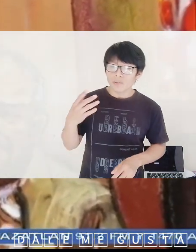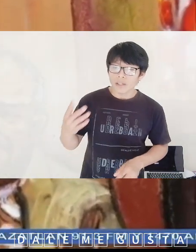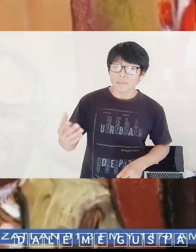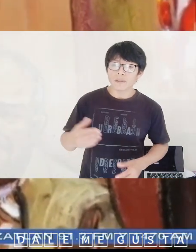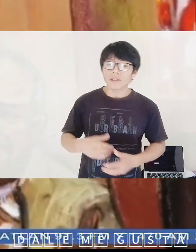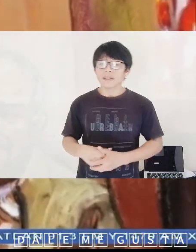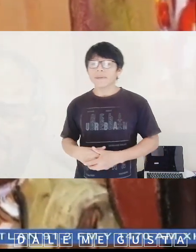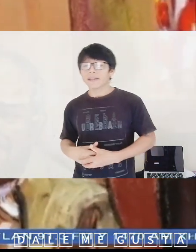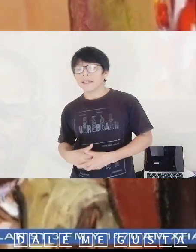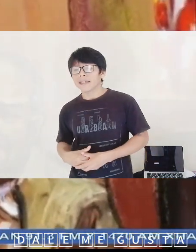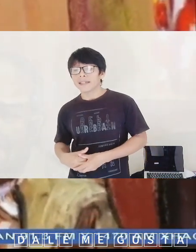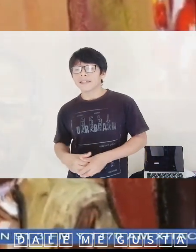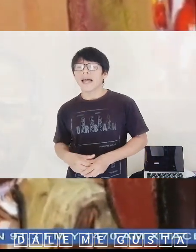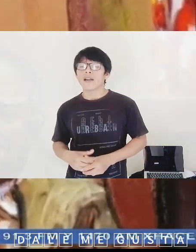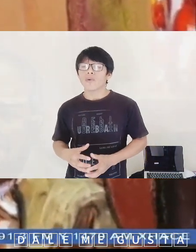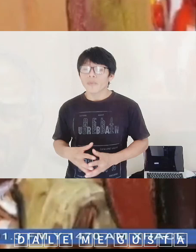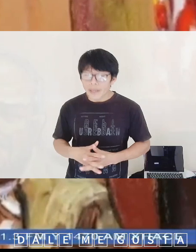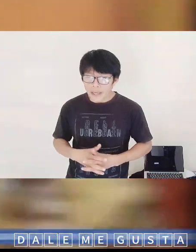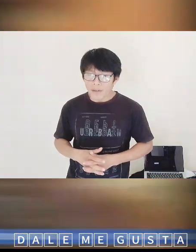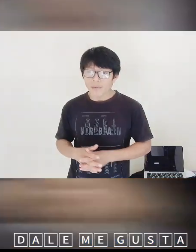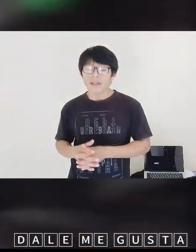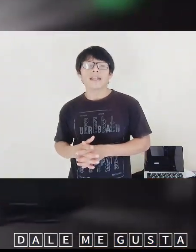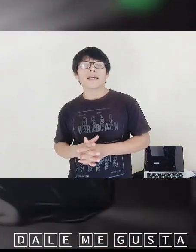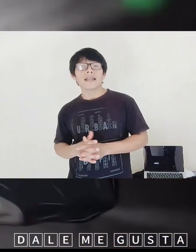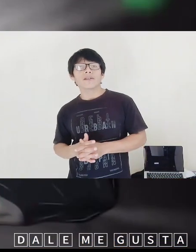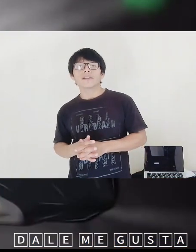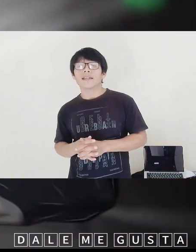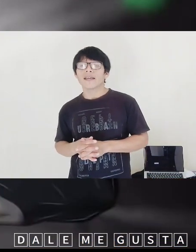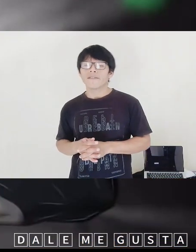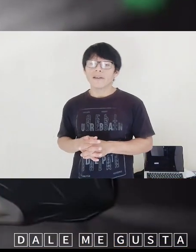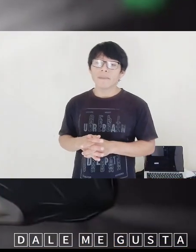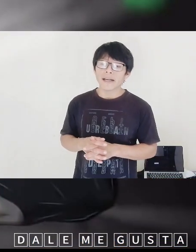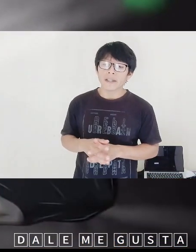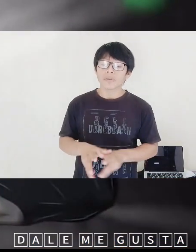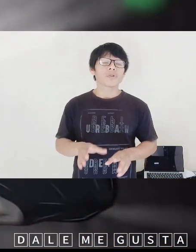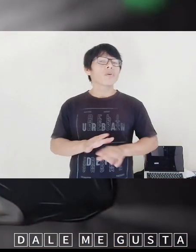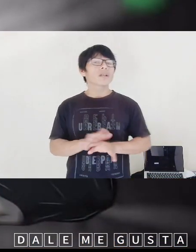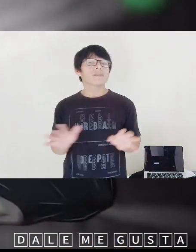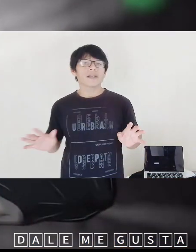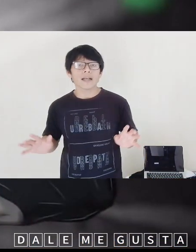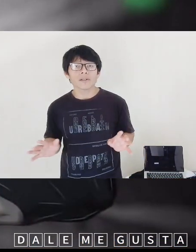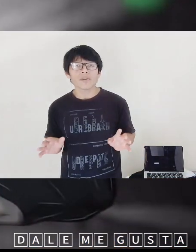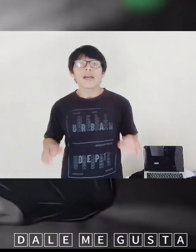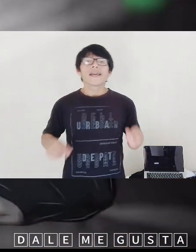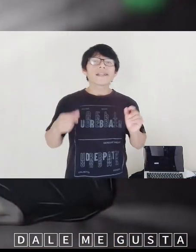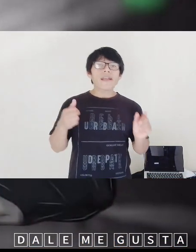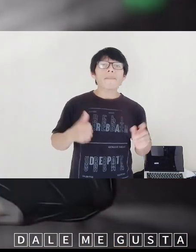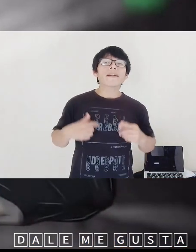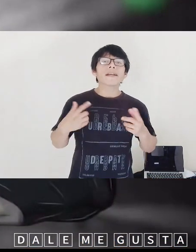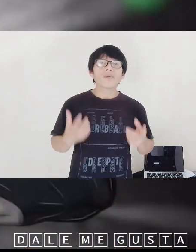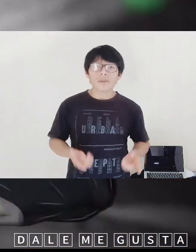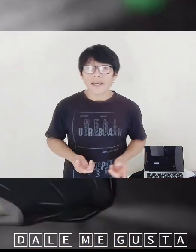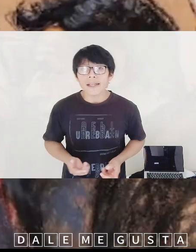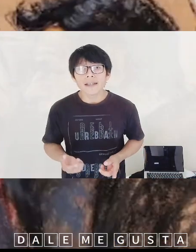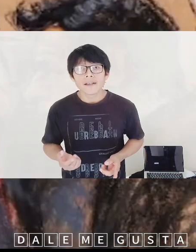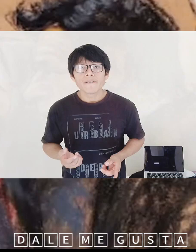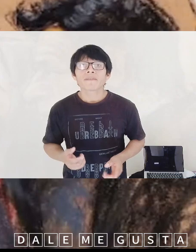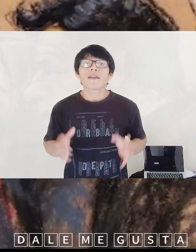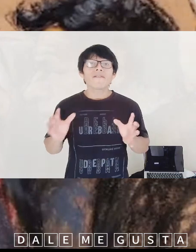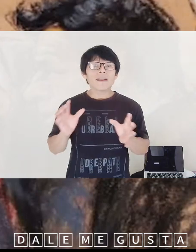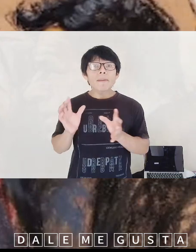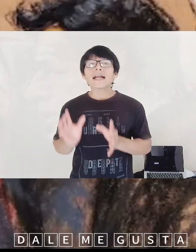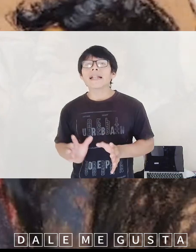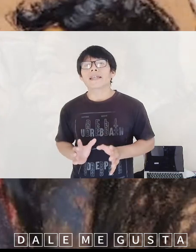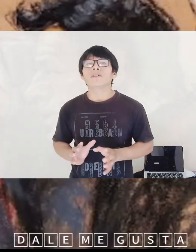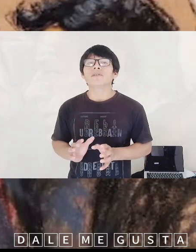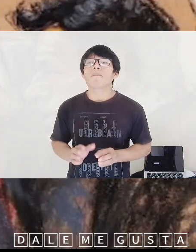sino otras personas pertenecientes al gobierno en aquel entonces de Felipe Calderón. No quiso hacer caso. Y también recordar